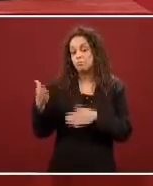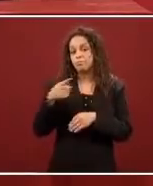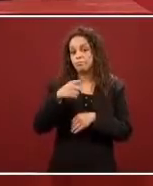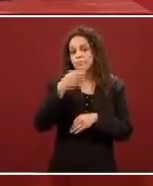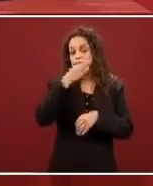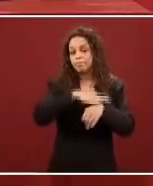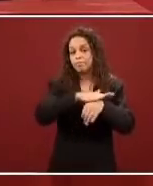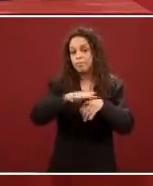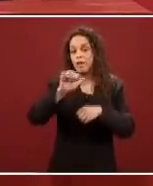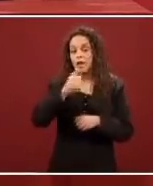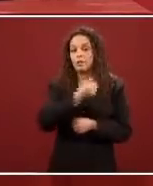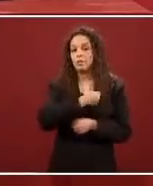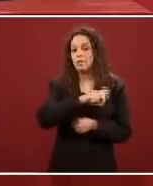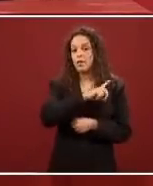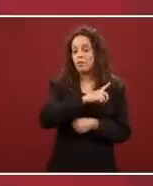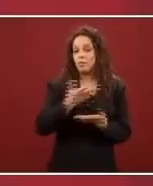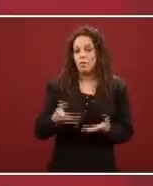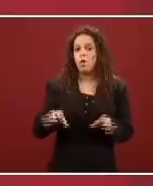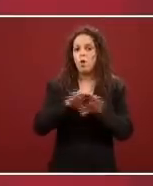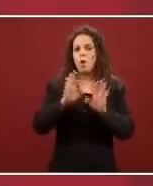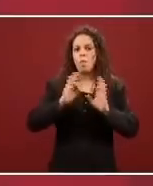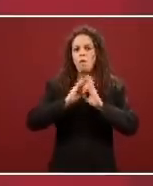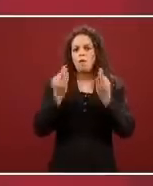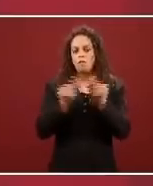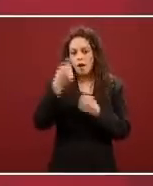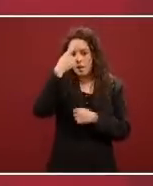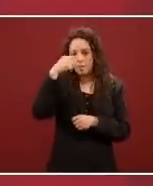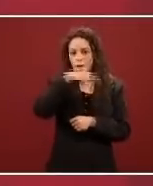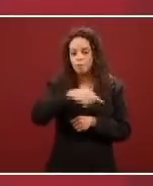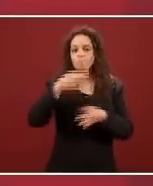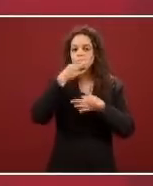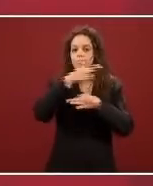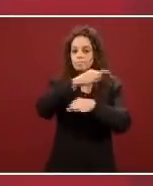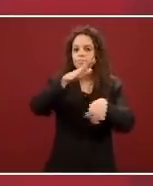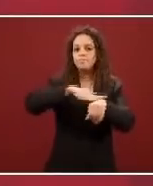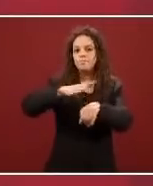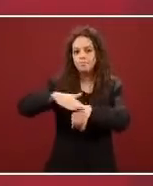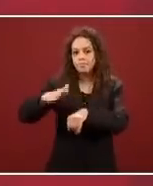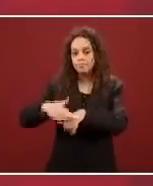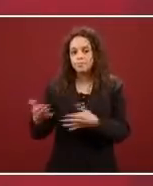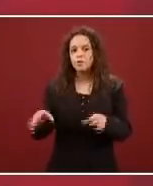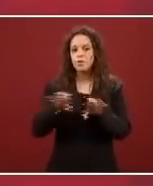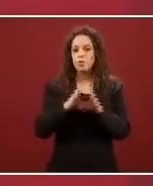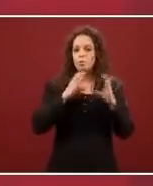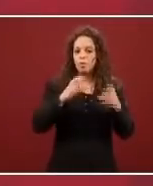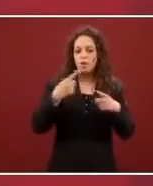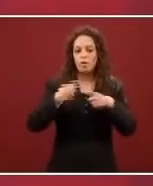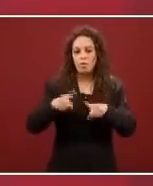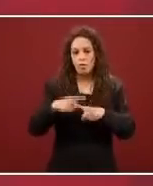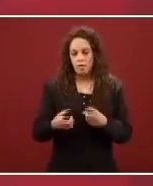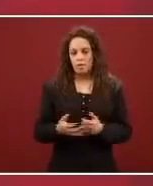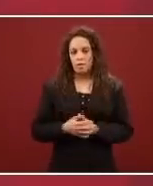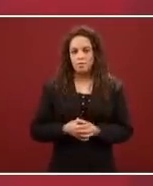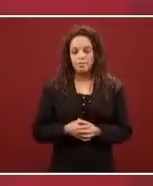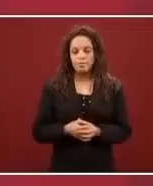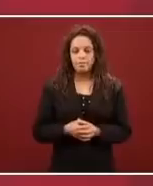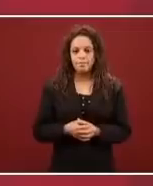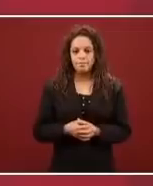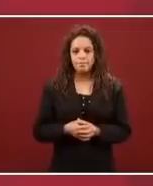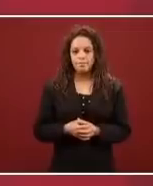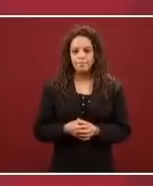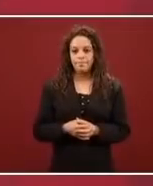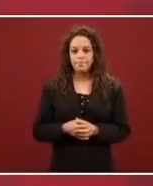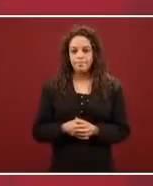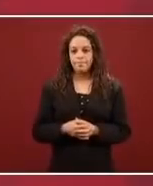no a veces las formas no son las mejores. En este caso, con este dispositivo que se implementó en